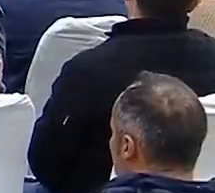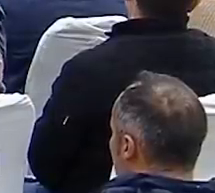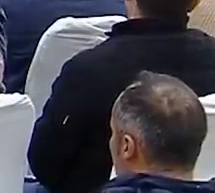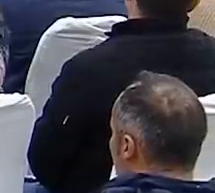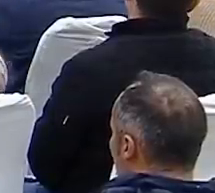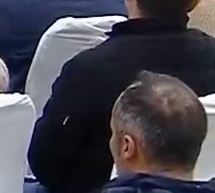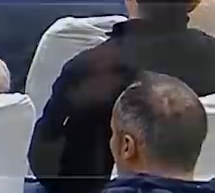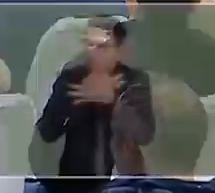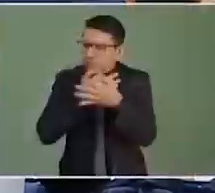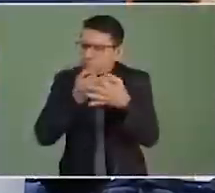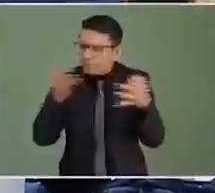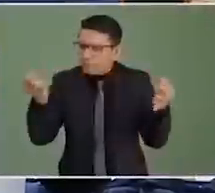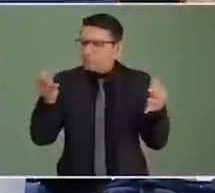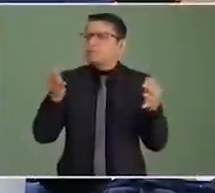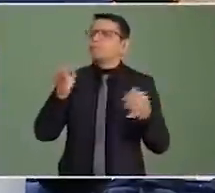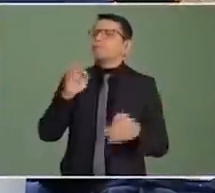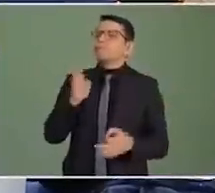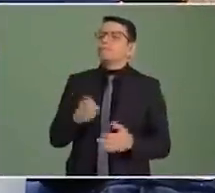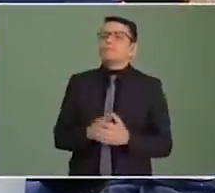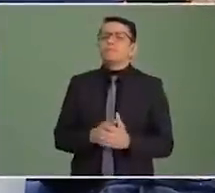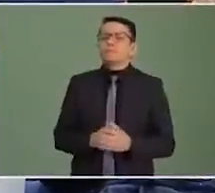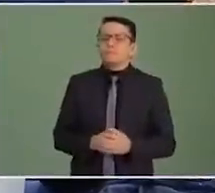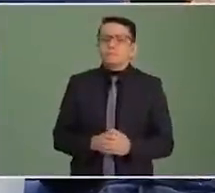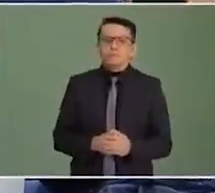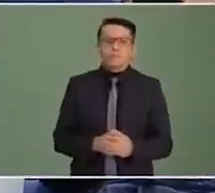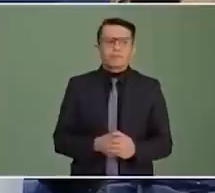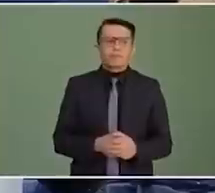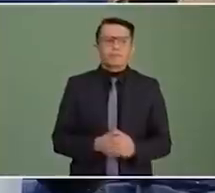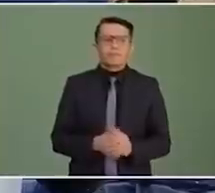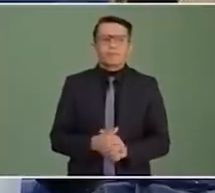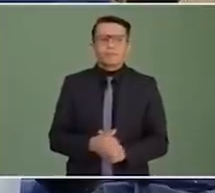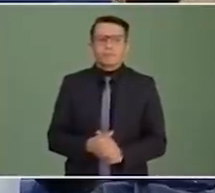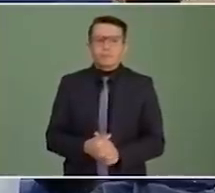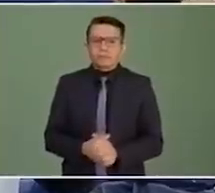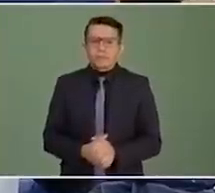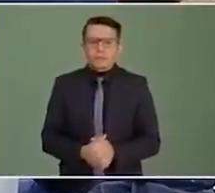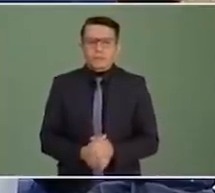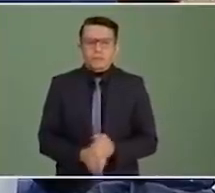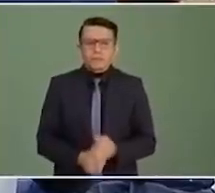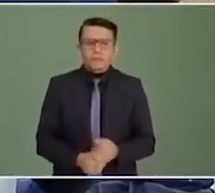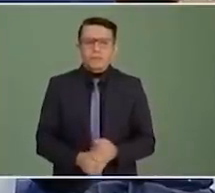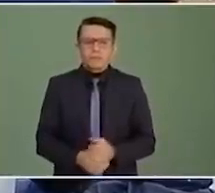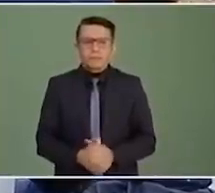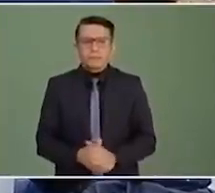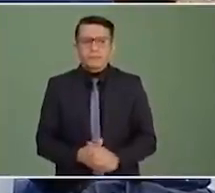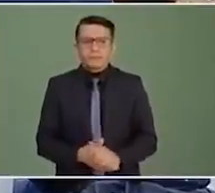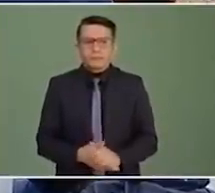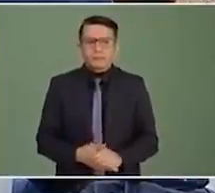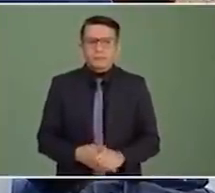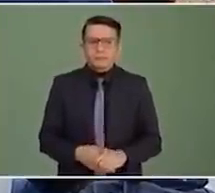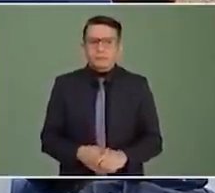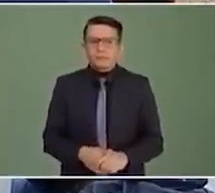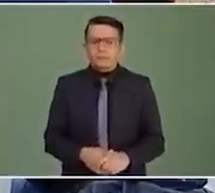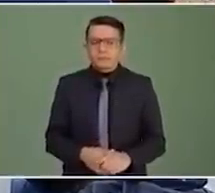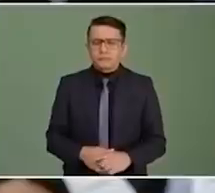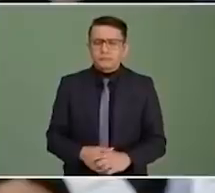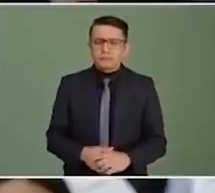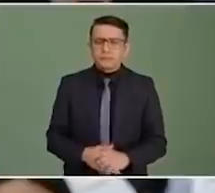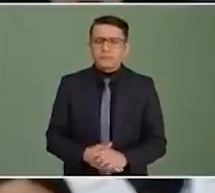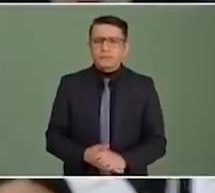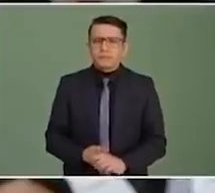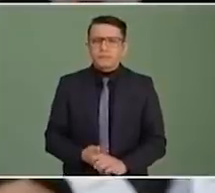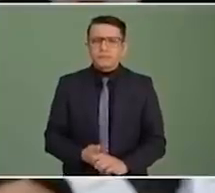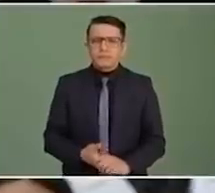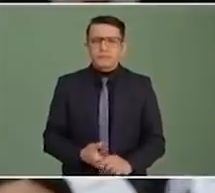carvajal de código magenta en octubre publicamos que monterrey se ha convertido en la capital de los llamados factureros de